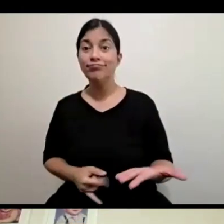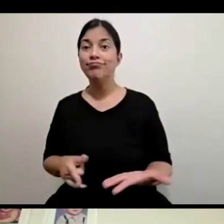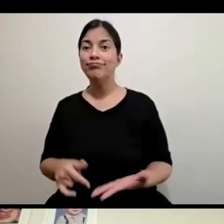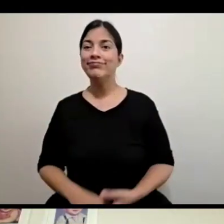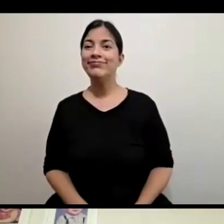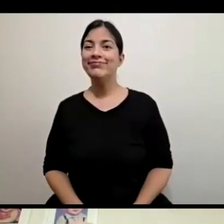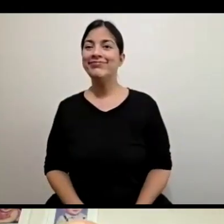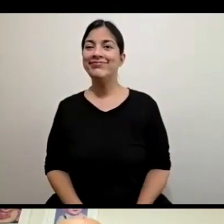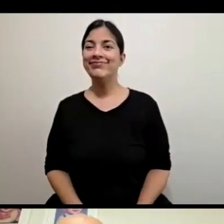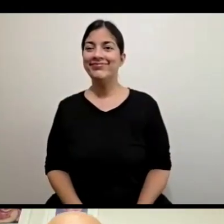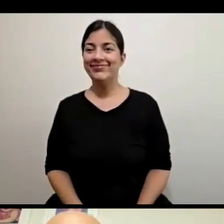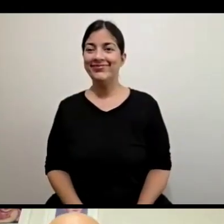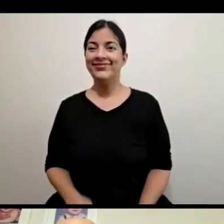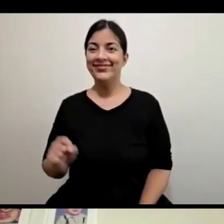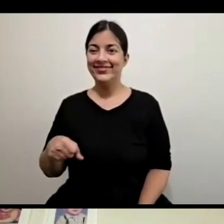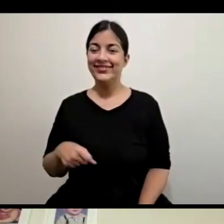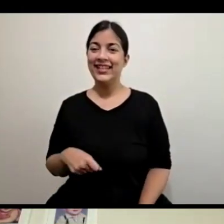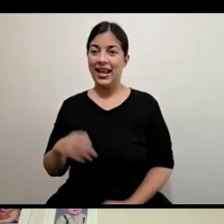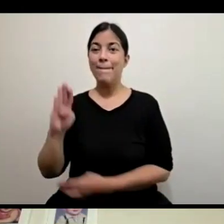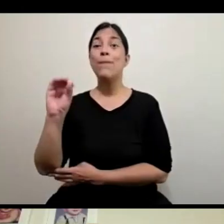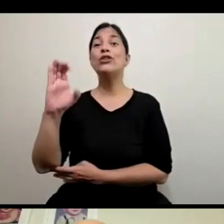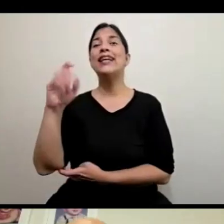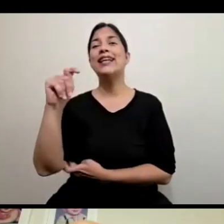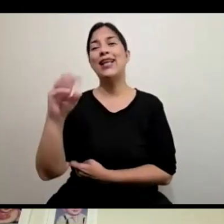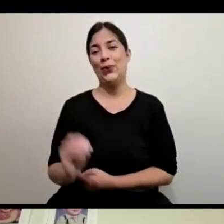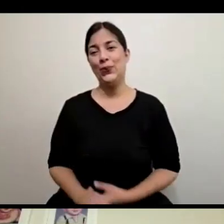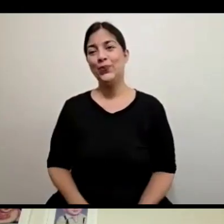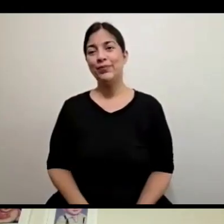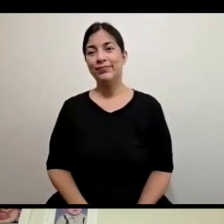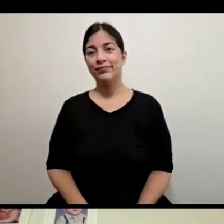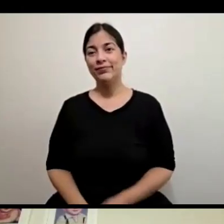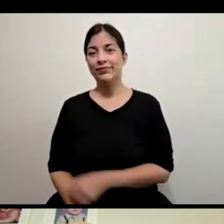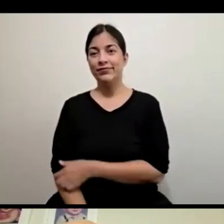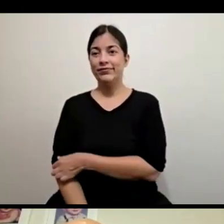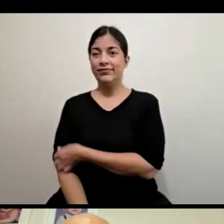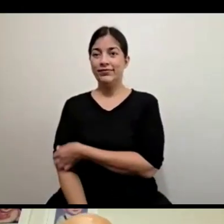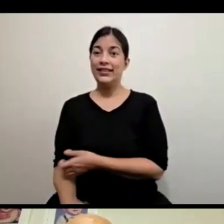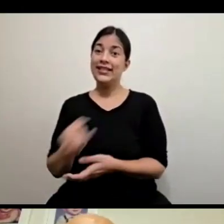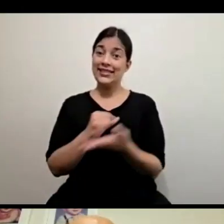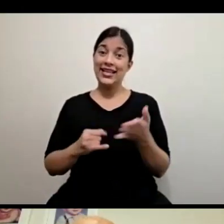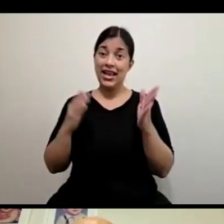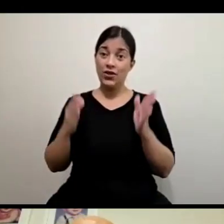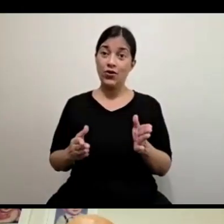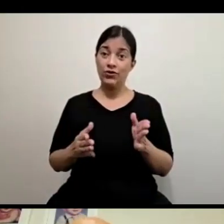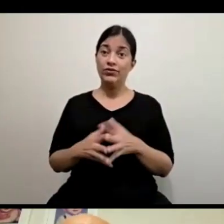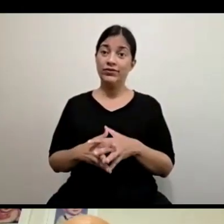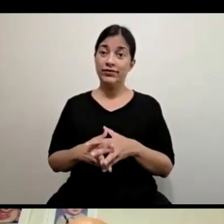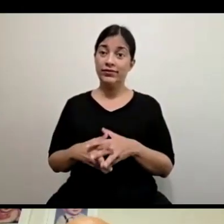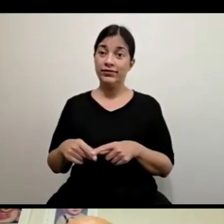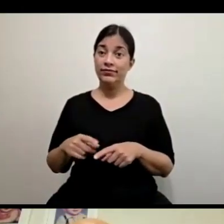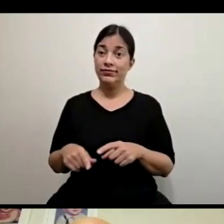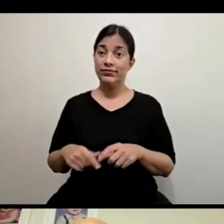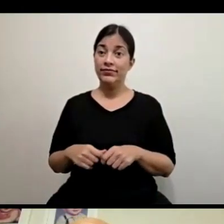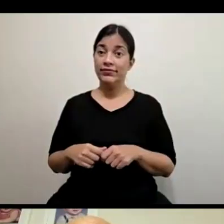Está aquí en el diseño, en el boceto. O sea que y el diseñador quiere tomar su propia concepto del pero